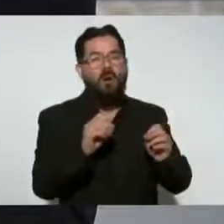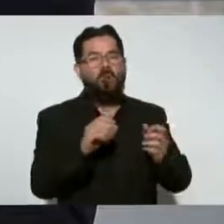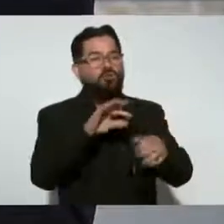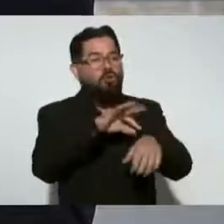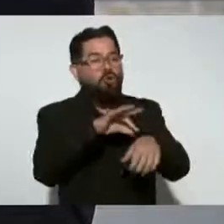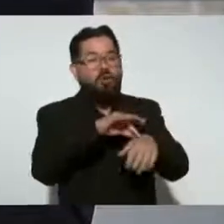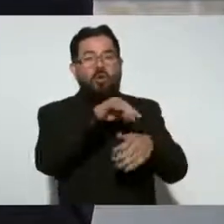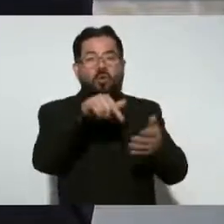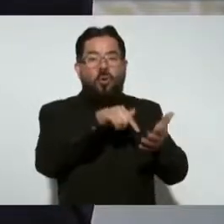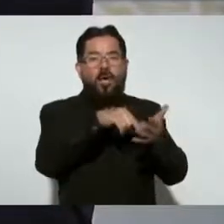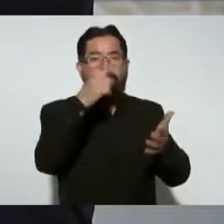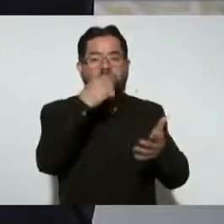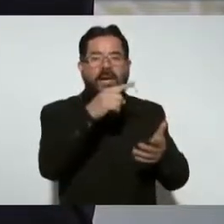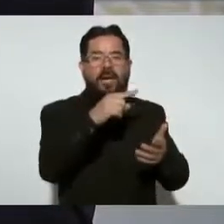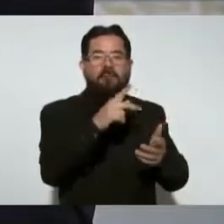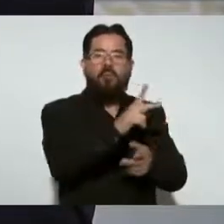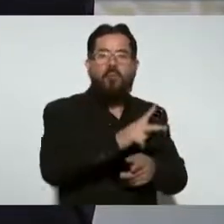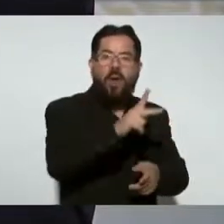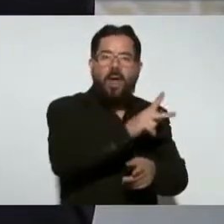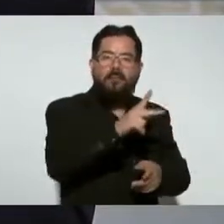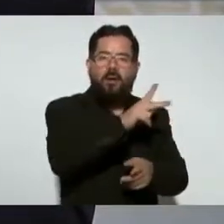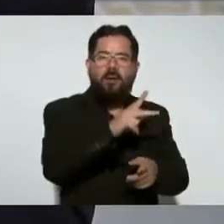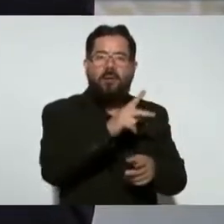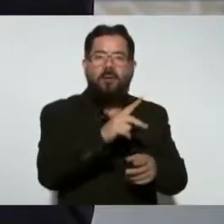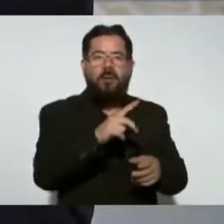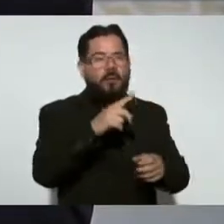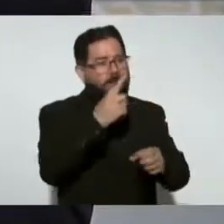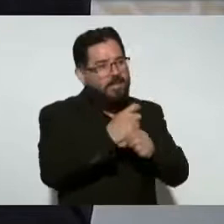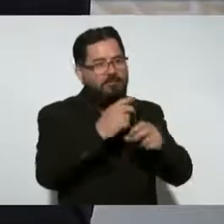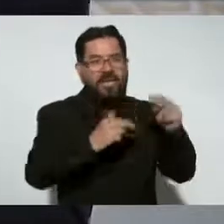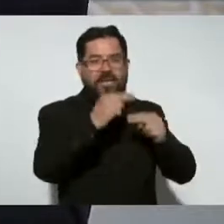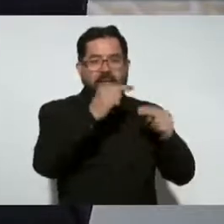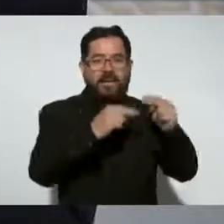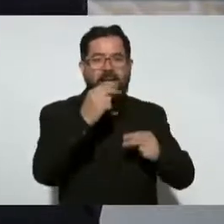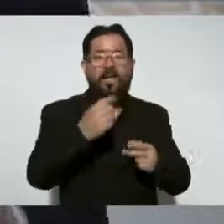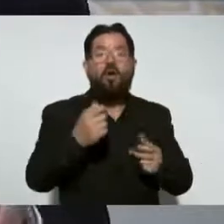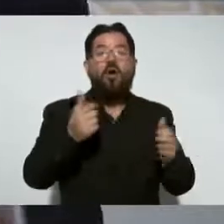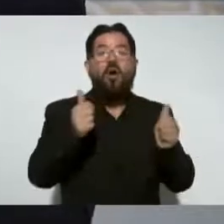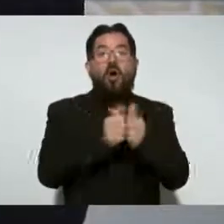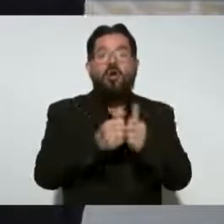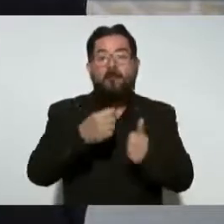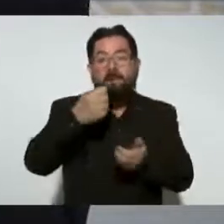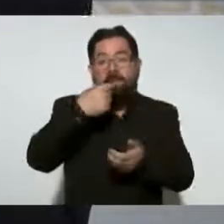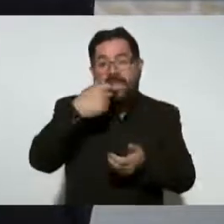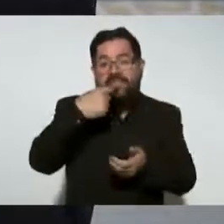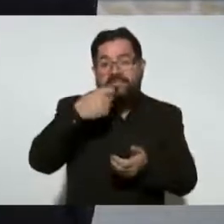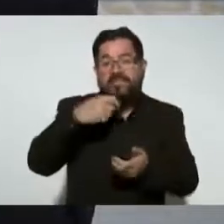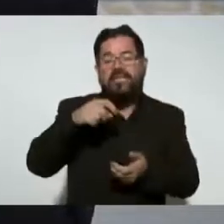que tiene que ver con la medicina preventiva, que es fundamental,